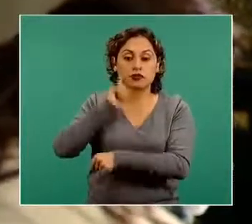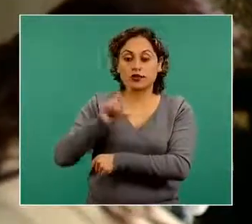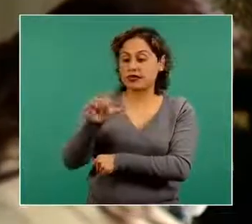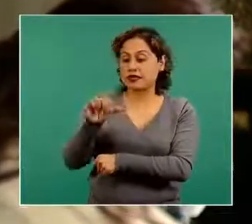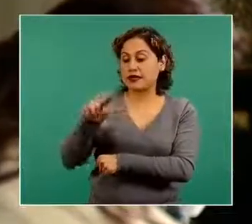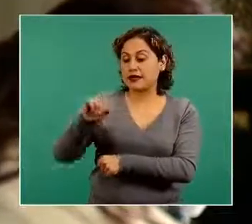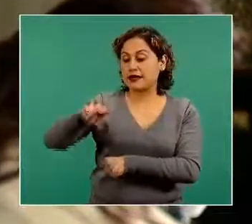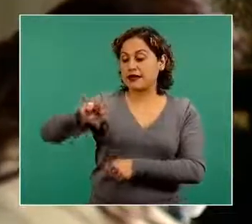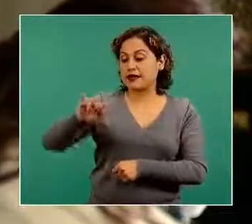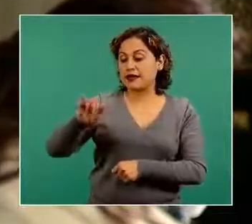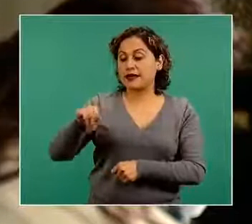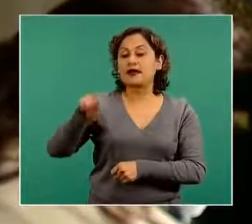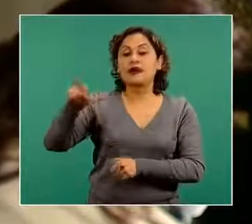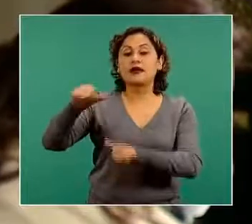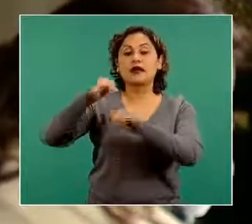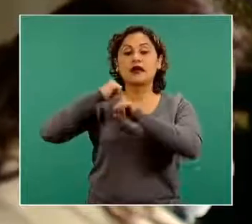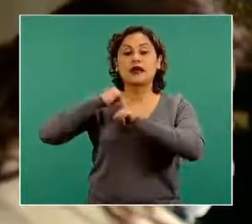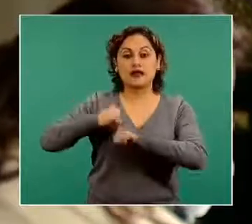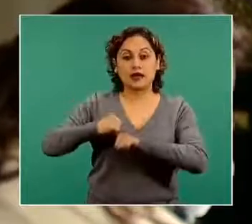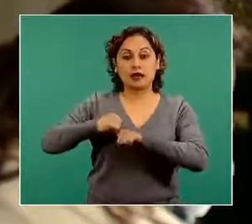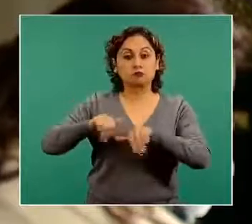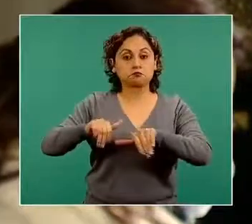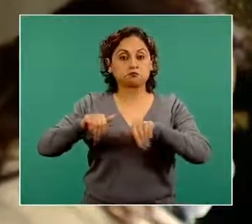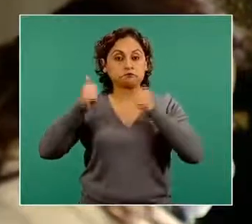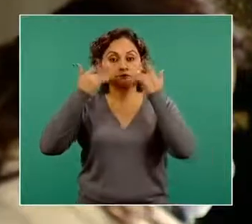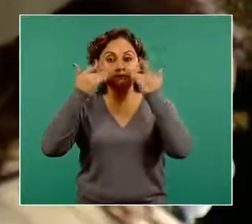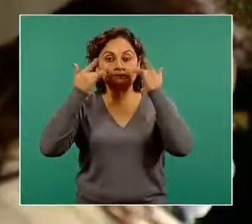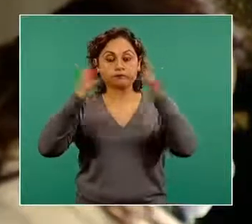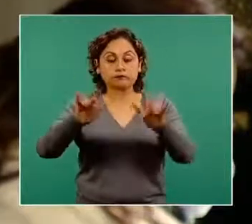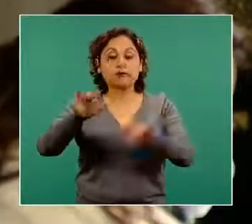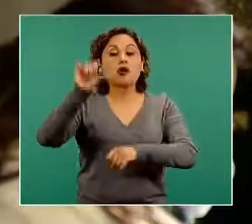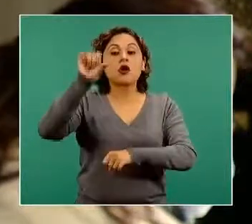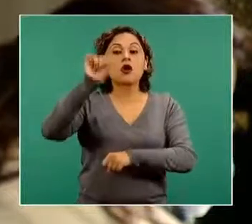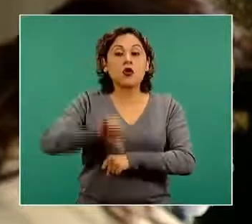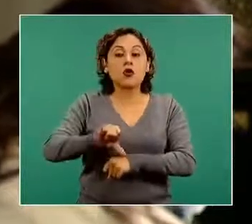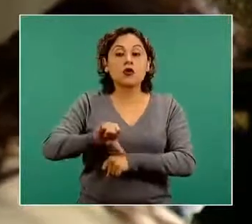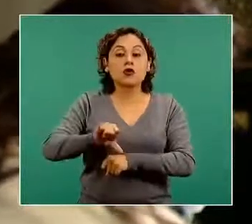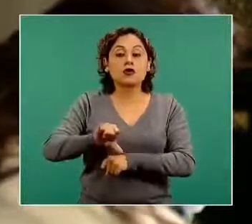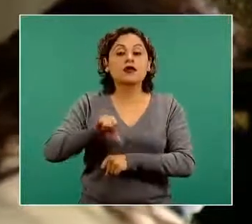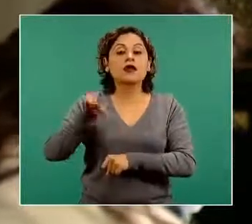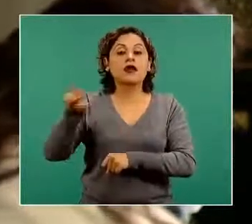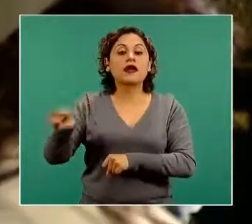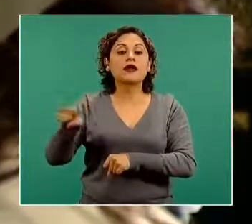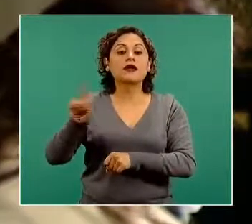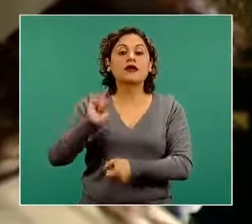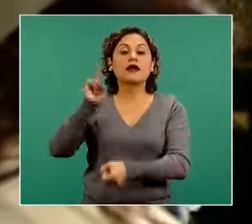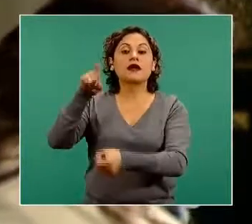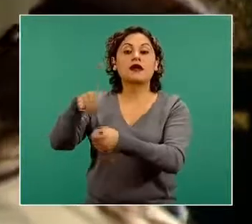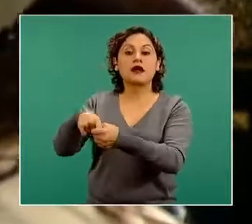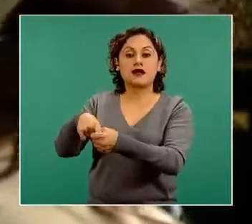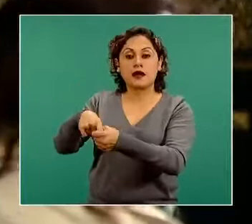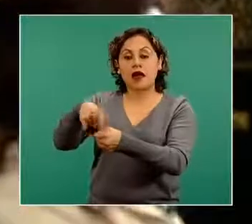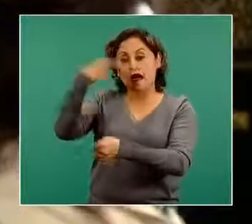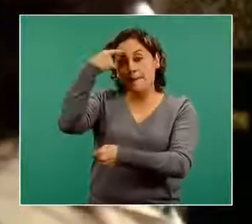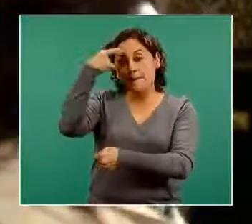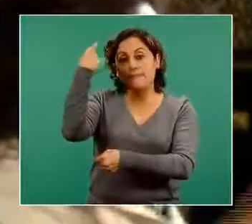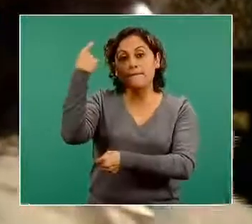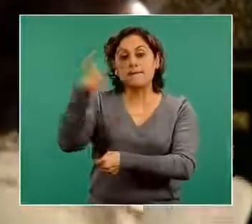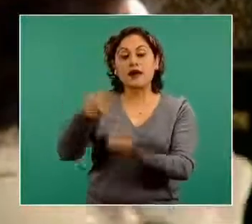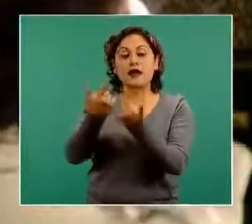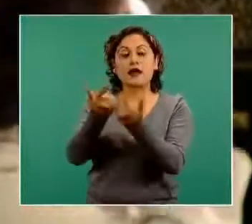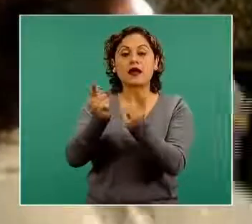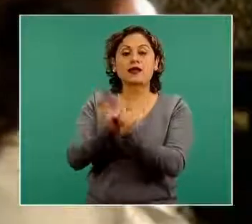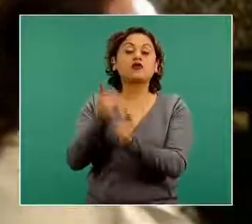pandemia, se separa del cargo y hoy se apunta como precandidata a la gobernatura por Morena para San Luis